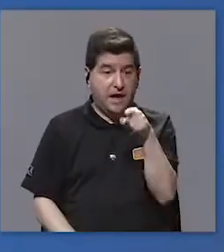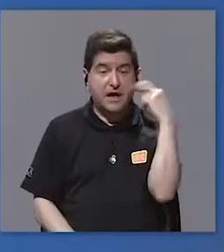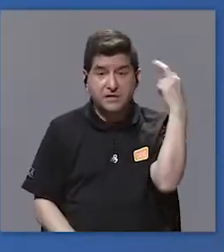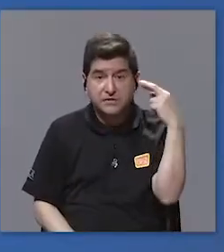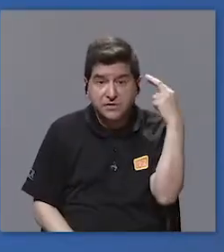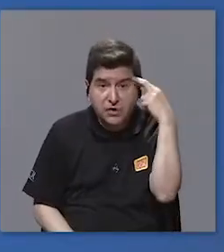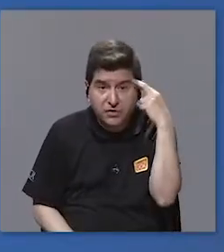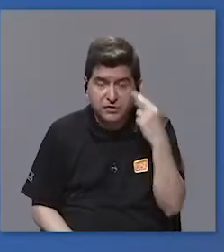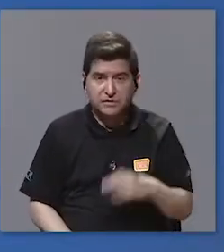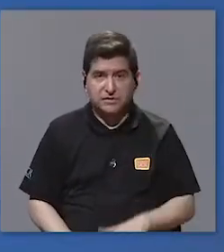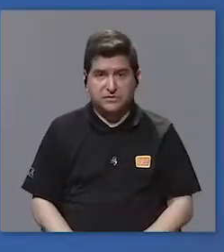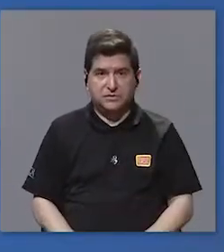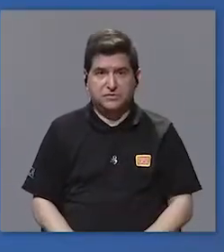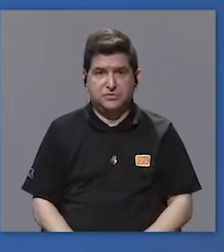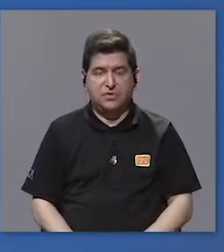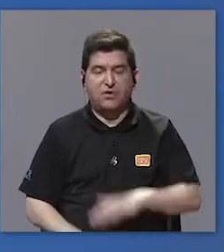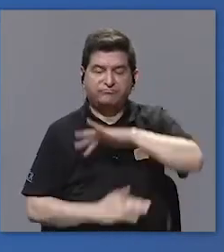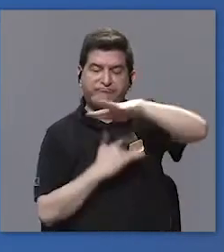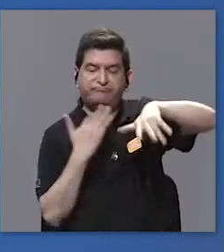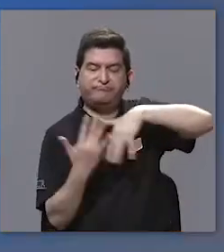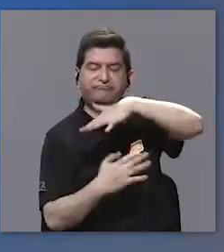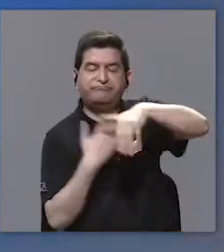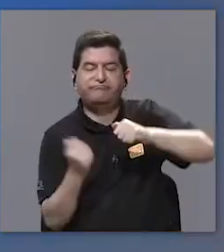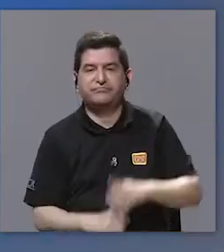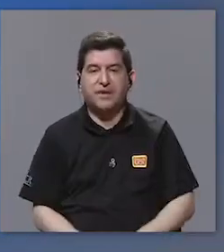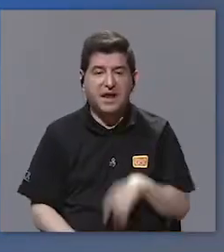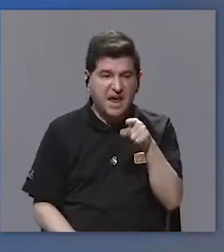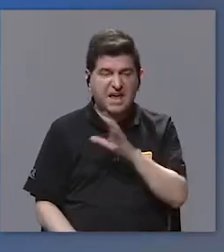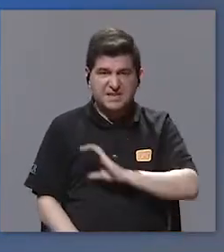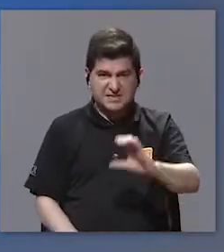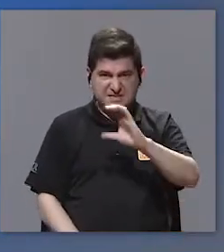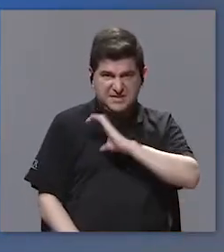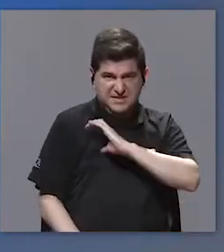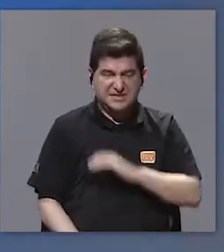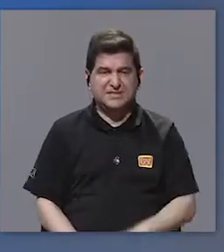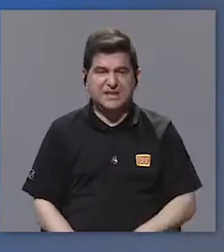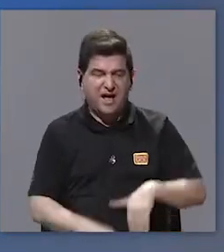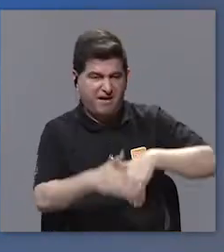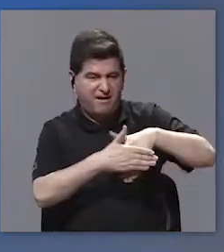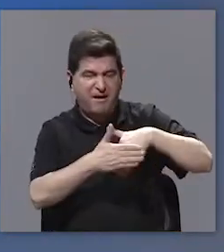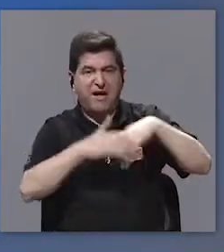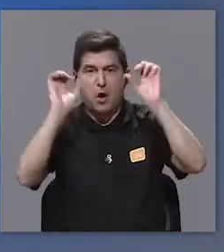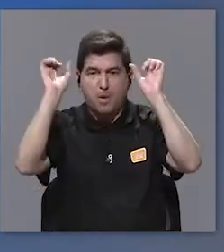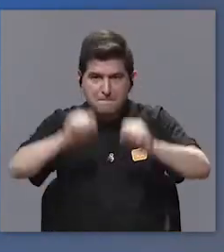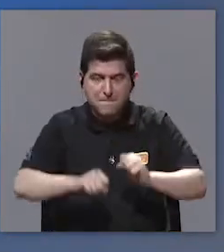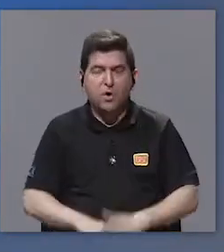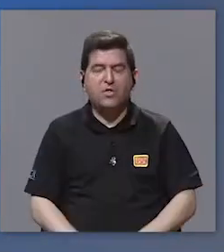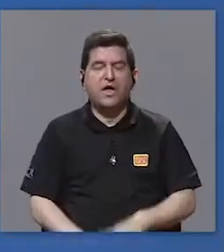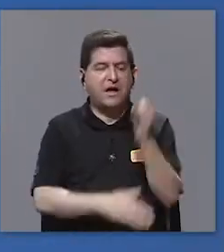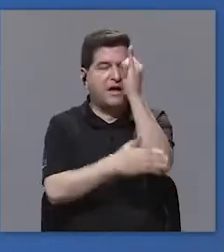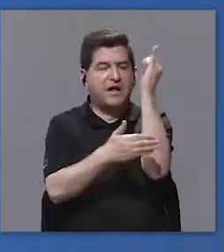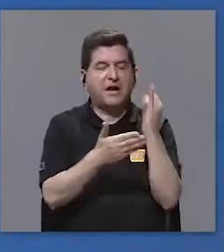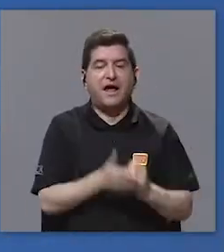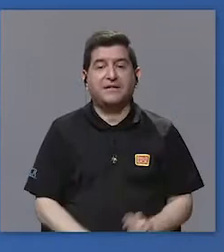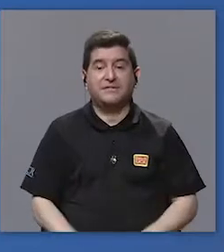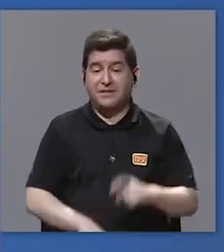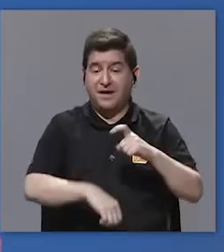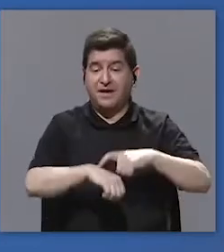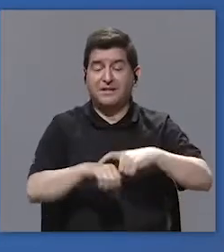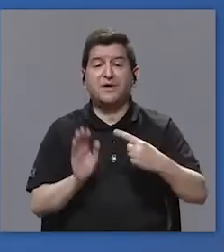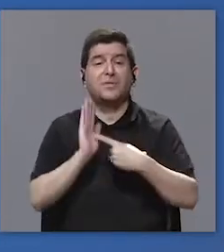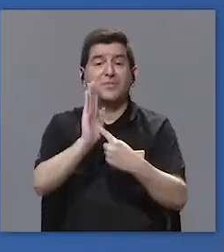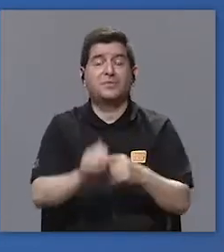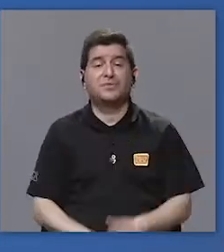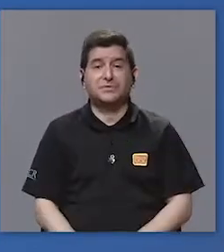debía a una razón la interactividad y que esa característica impide que puedan llegar a ser pues el tiempo ha